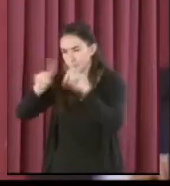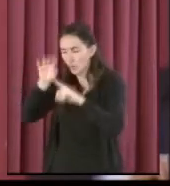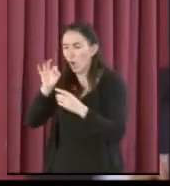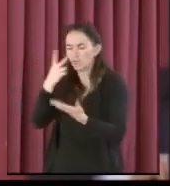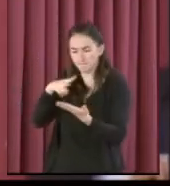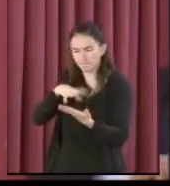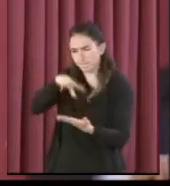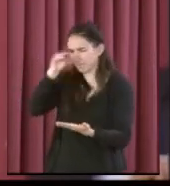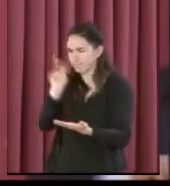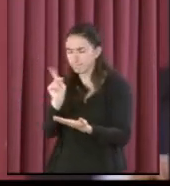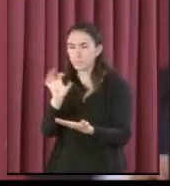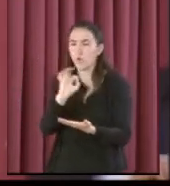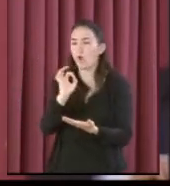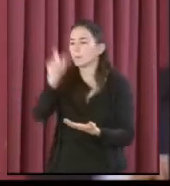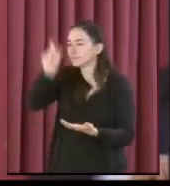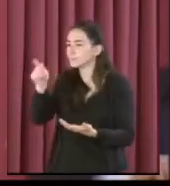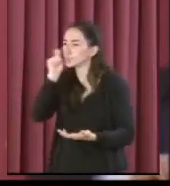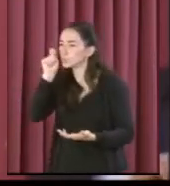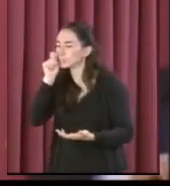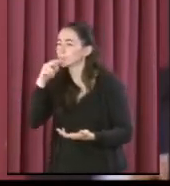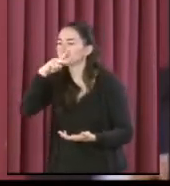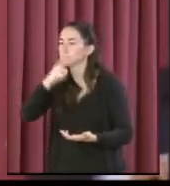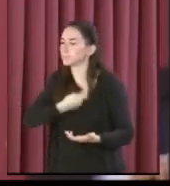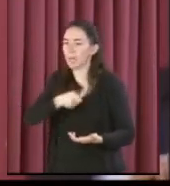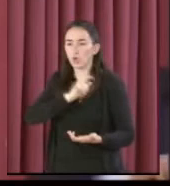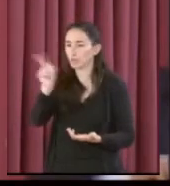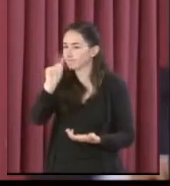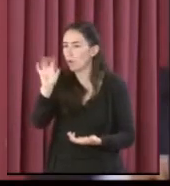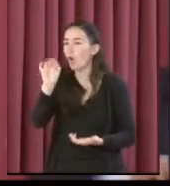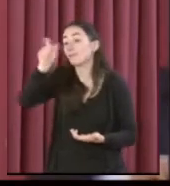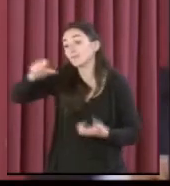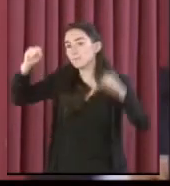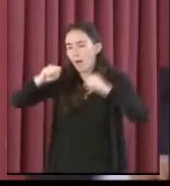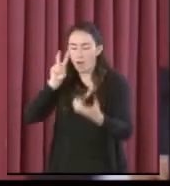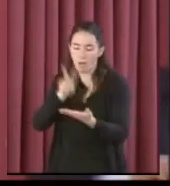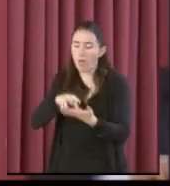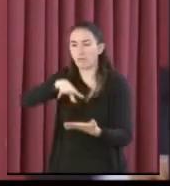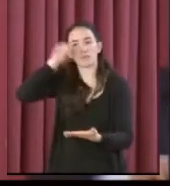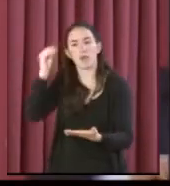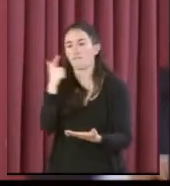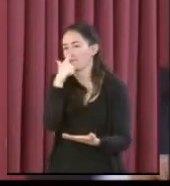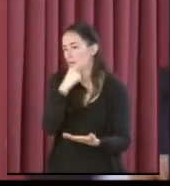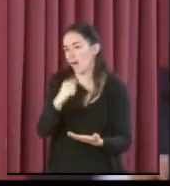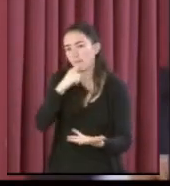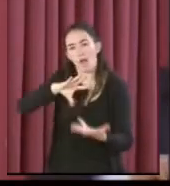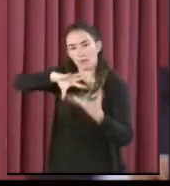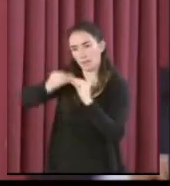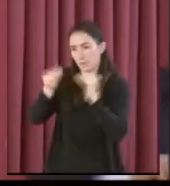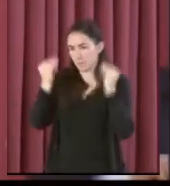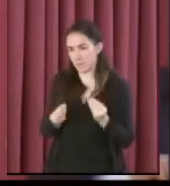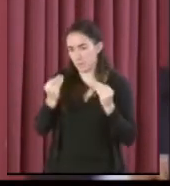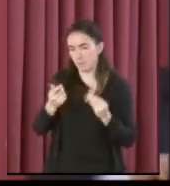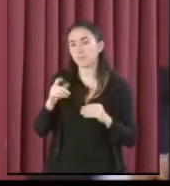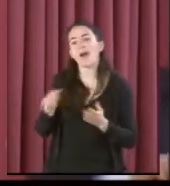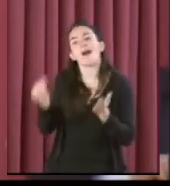lectora, visitantes que no hablen español y personas mayores. Además, queremos acercar el teatro a